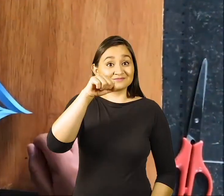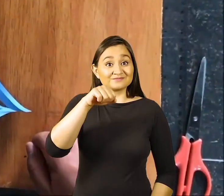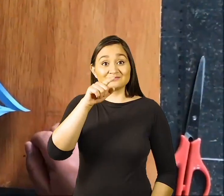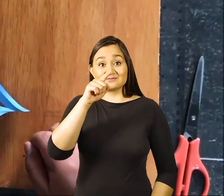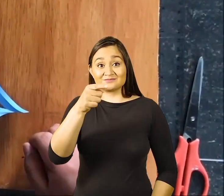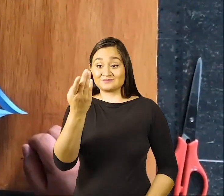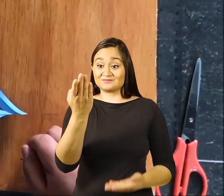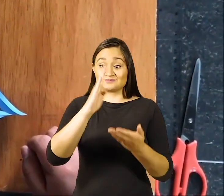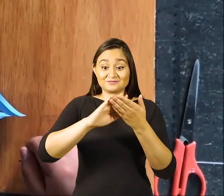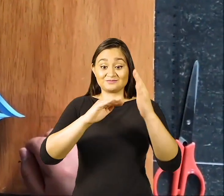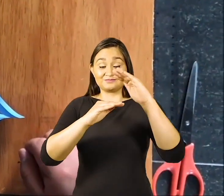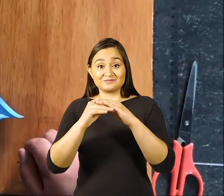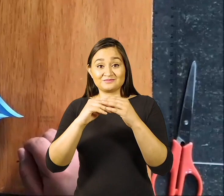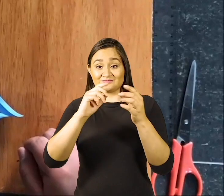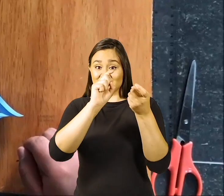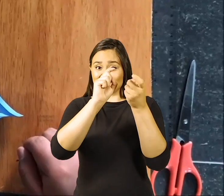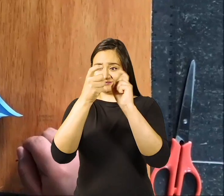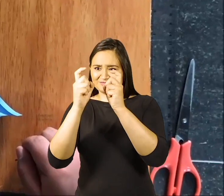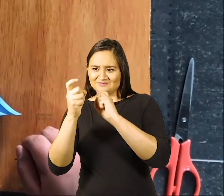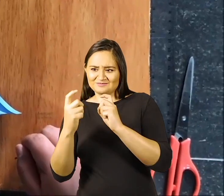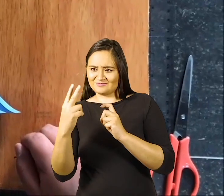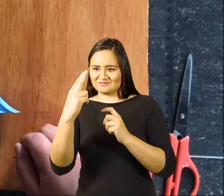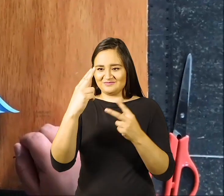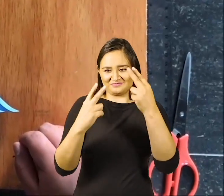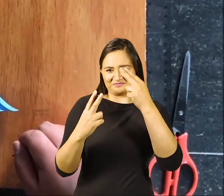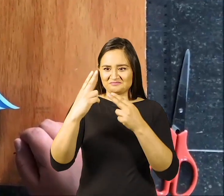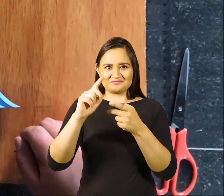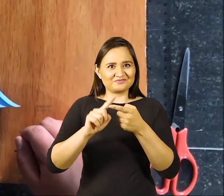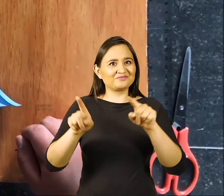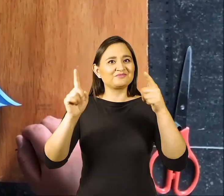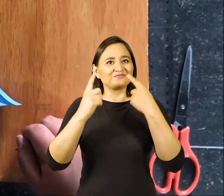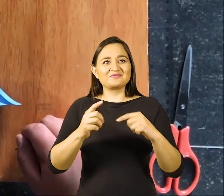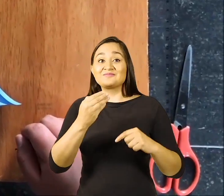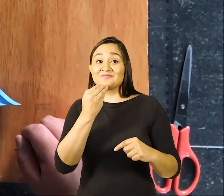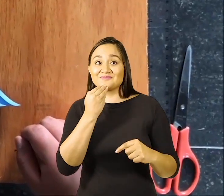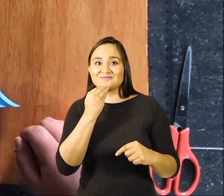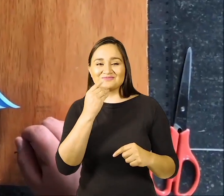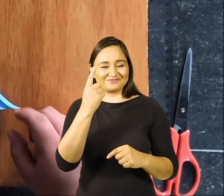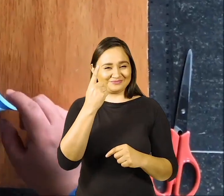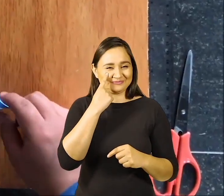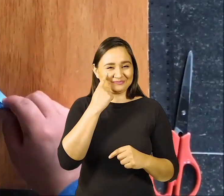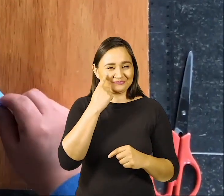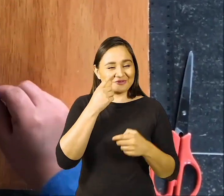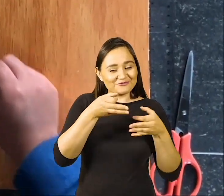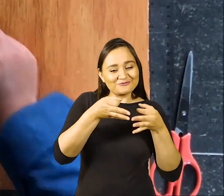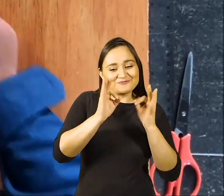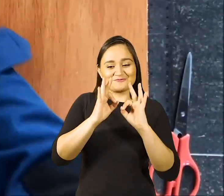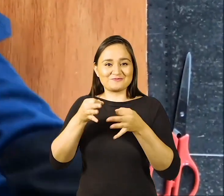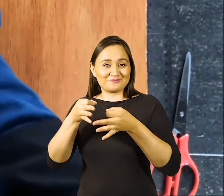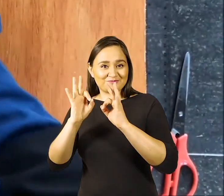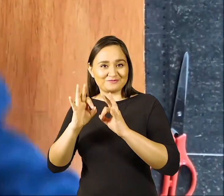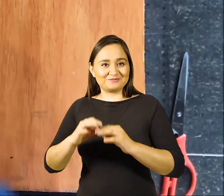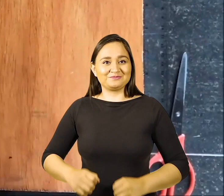Si varías el tipo de doblado y la forma de corte, puedes obtener los siguientes resultados.